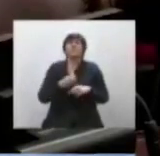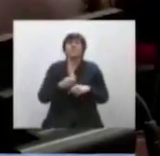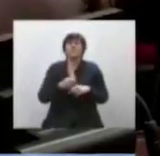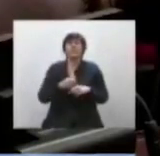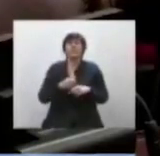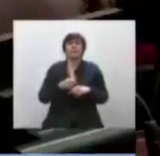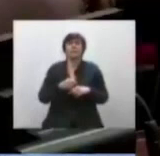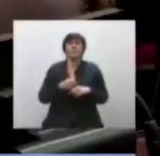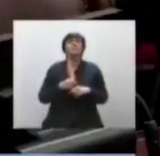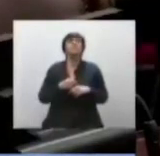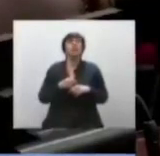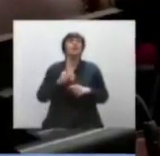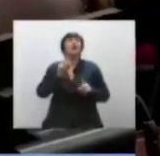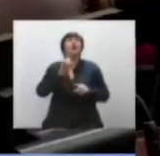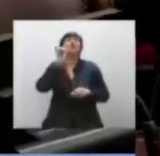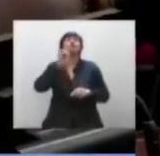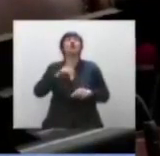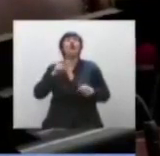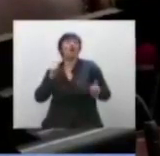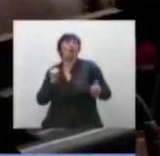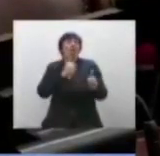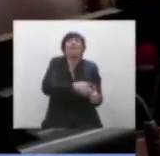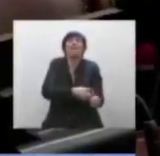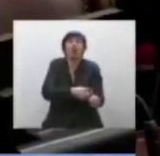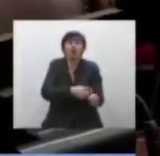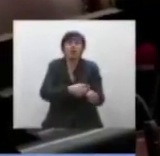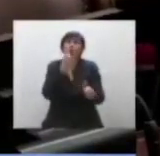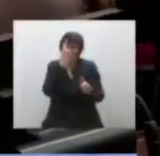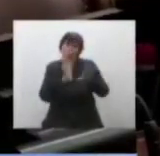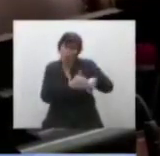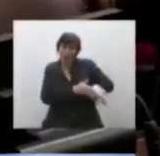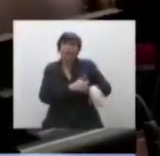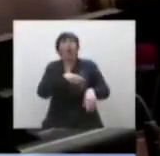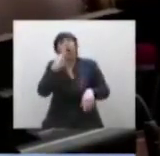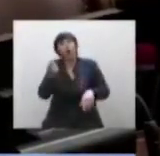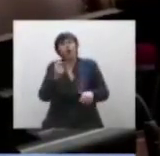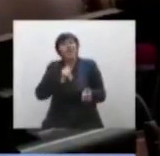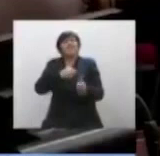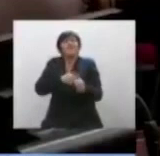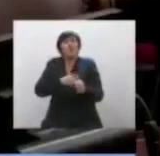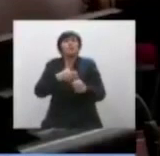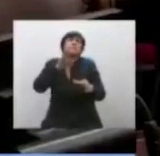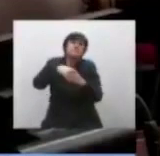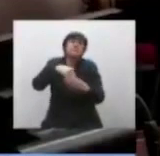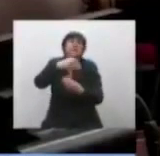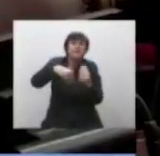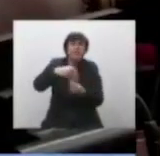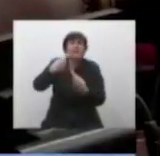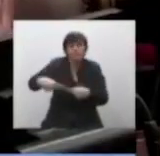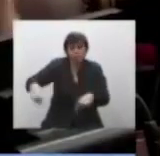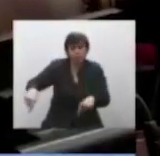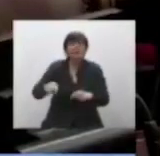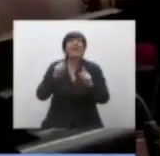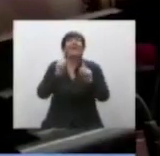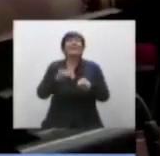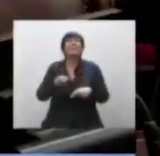dijeron, no hubo tiempo, no lo pude leer, la que no lo pude leer, lo leerá. Rosas, que dijo, no tuvimos tiempo suficiente para el debate, sigamos